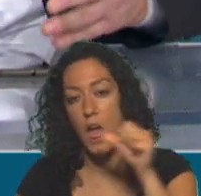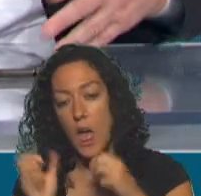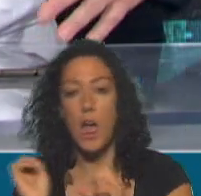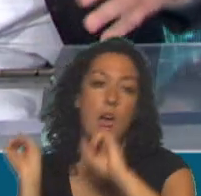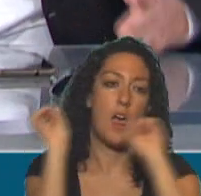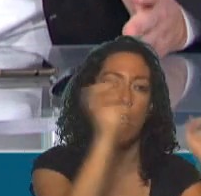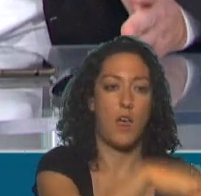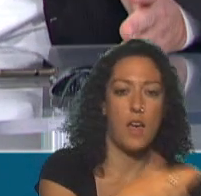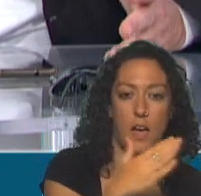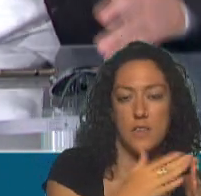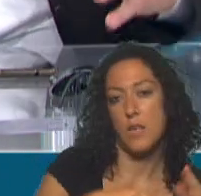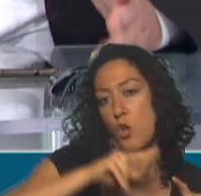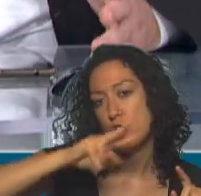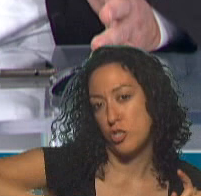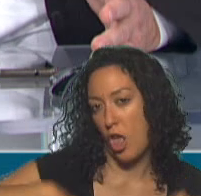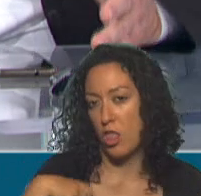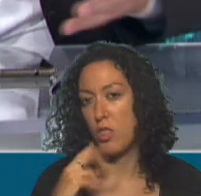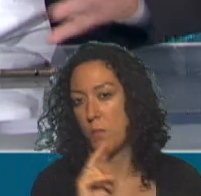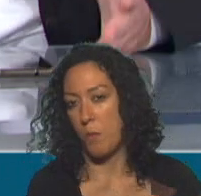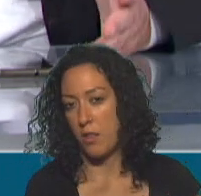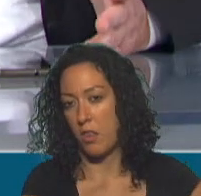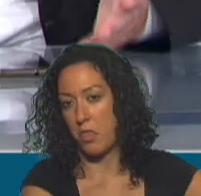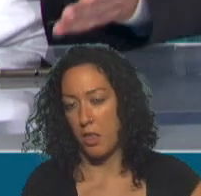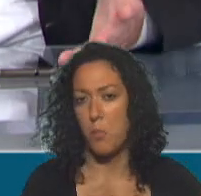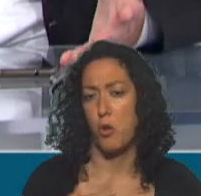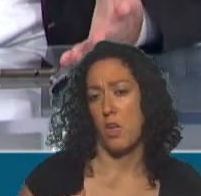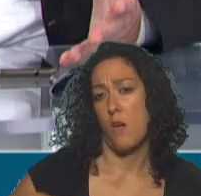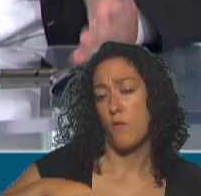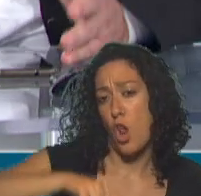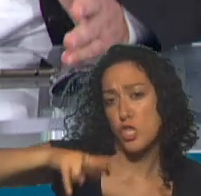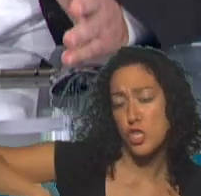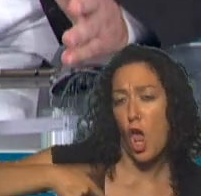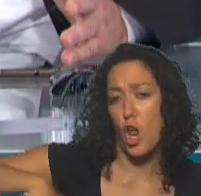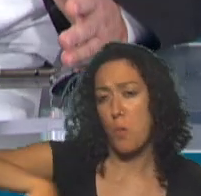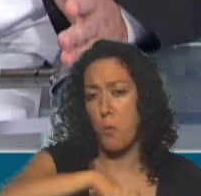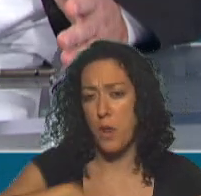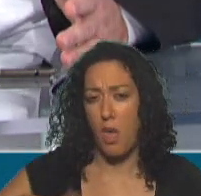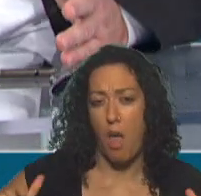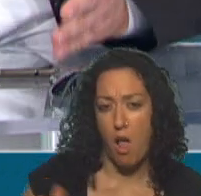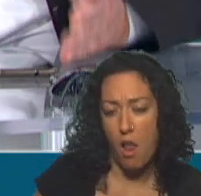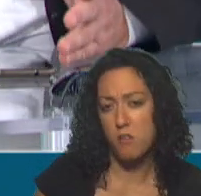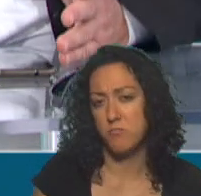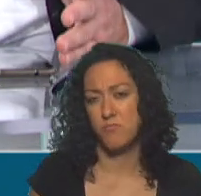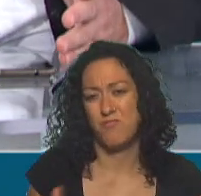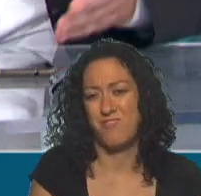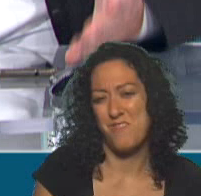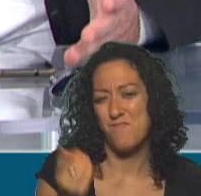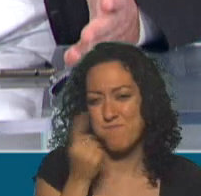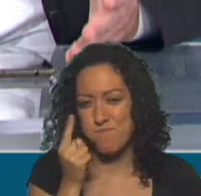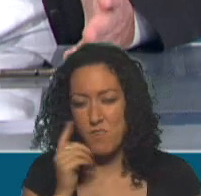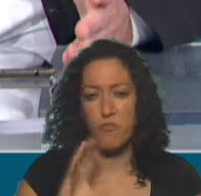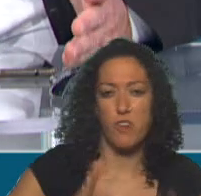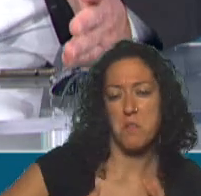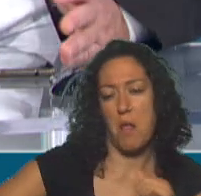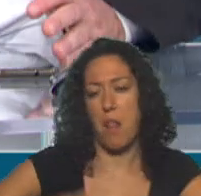una propiedad en el Bolsón, que es una comunidad pequeña donde quien más quien menos todos se conocen, sí, en un estado de ebriedad y